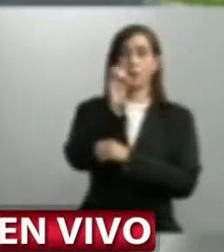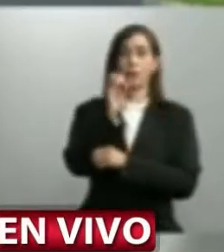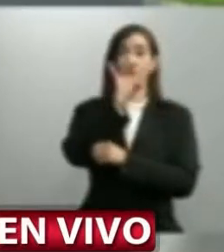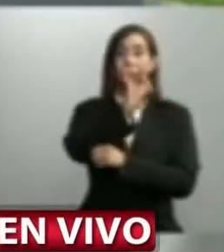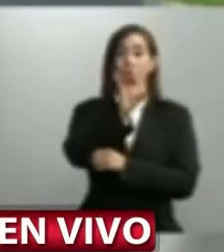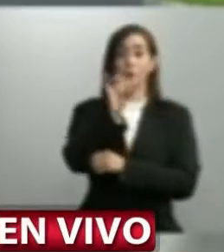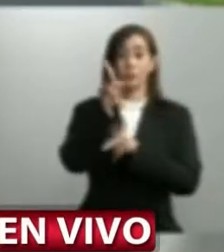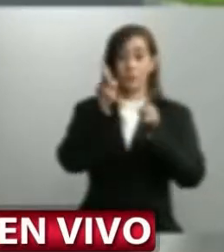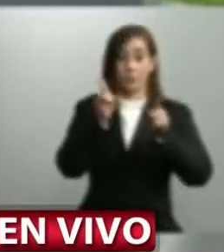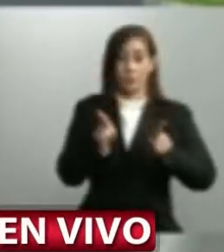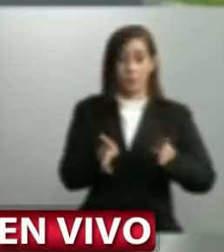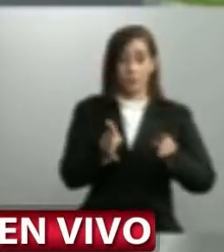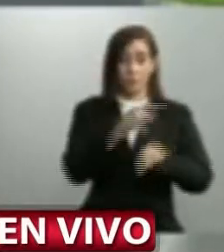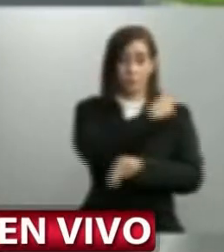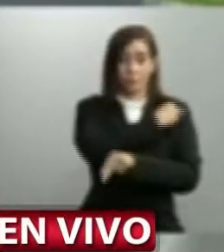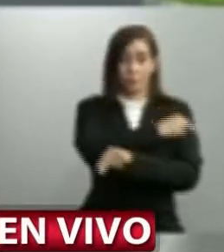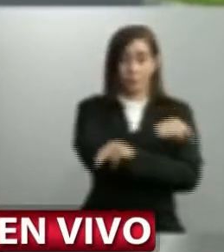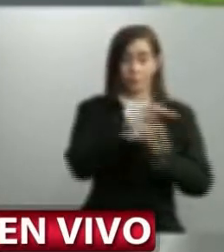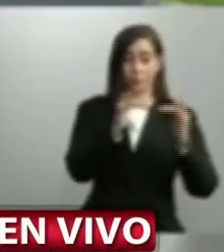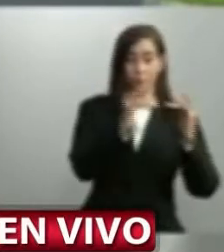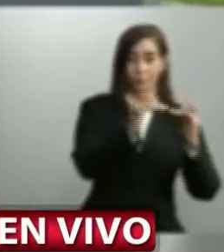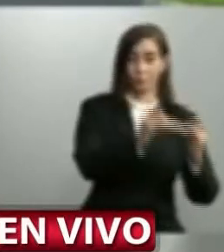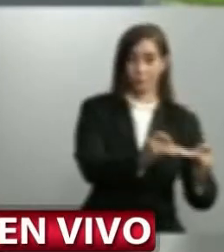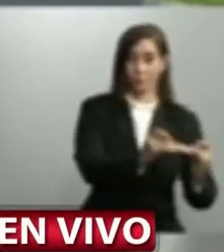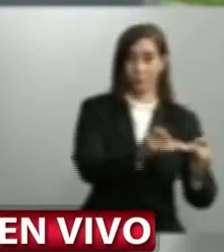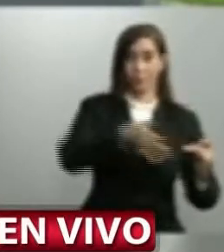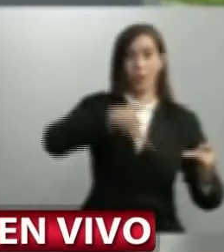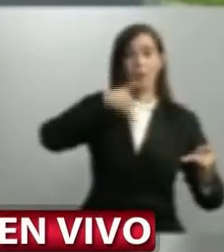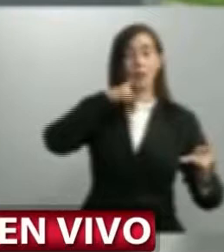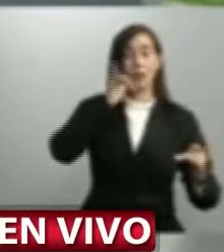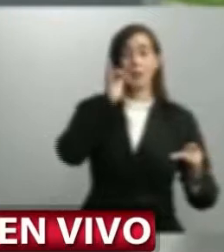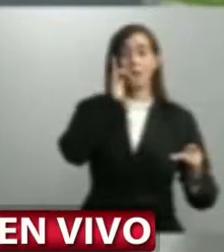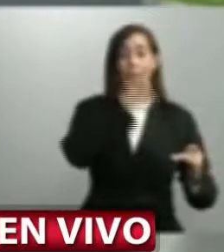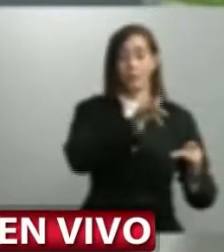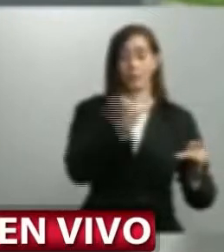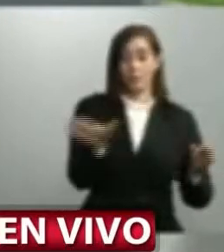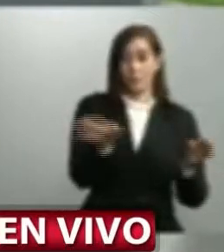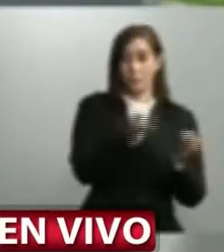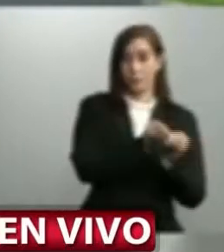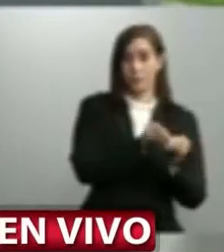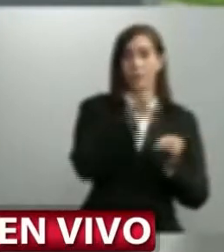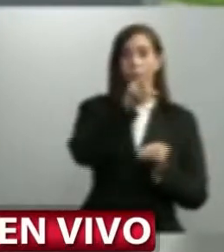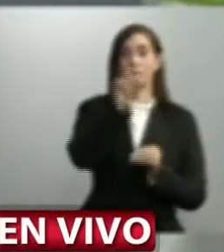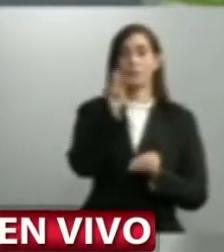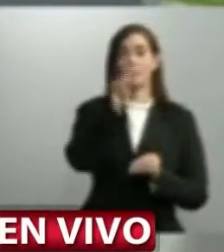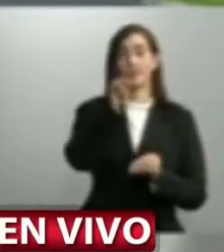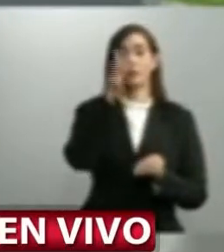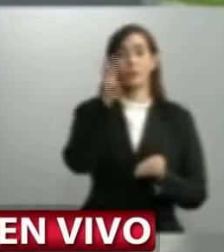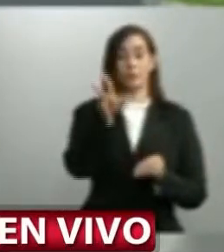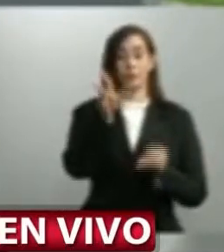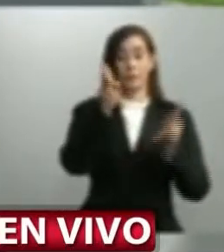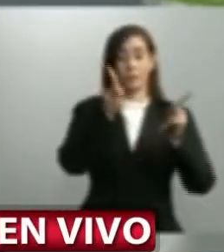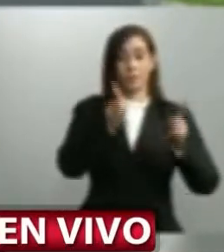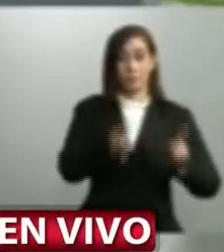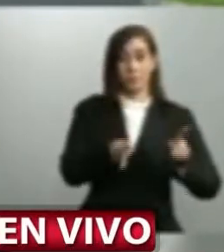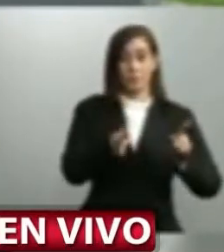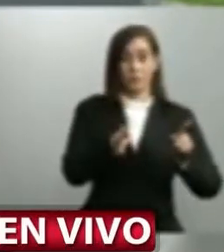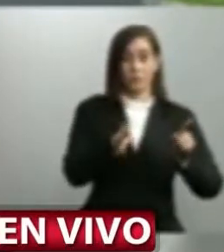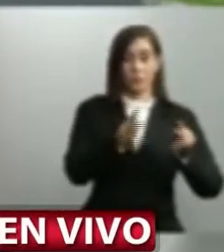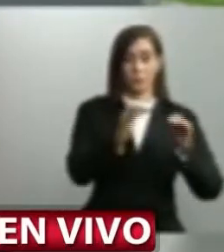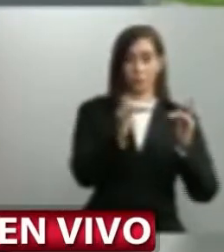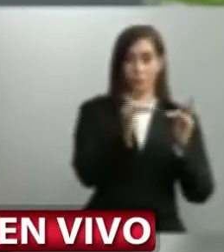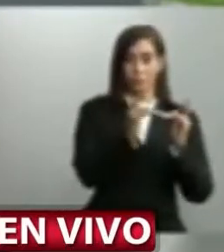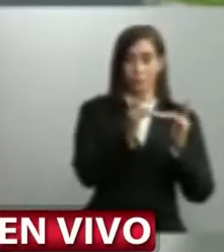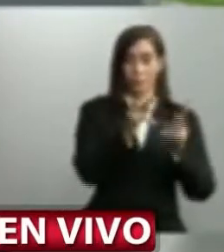personas ingresadas en el día de ayer, con un total de 123 personas